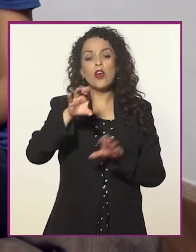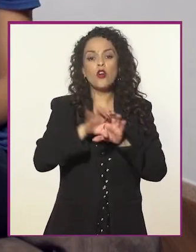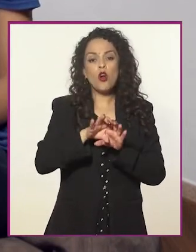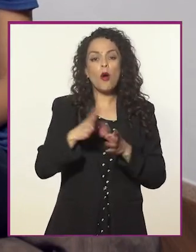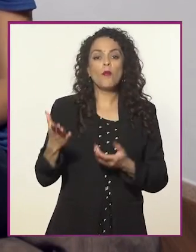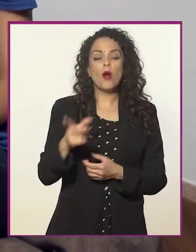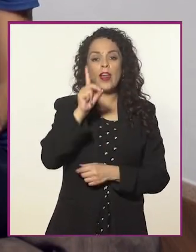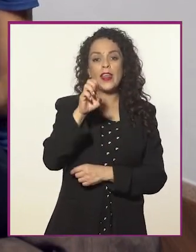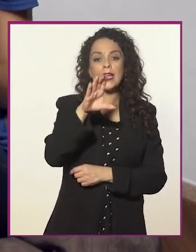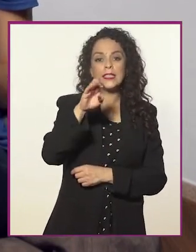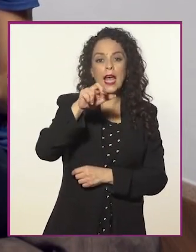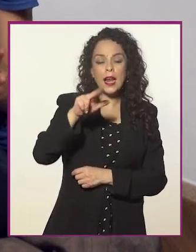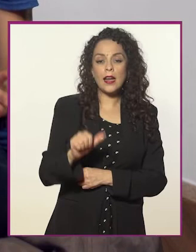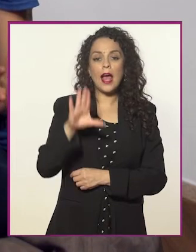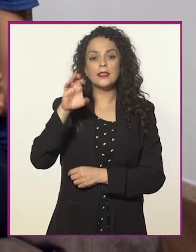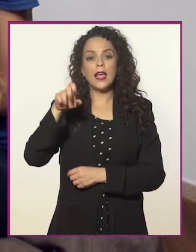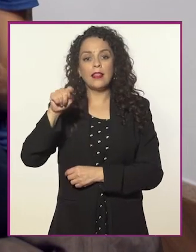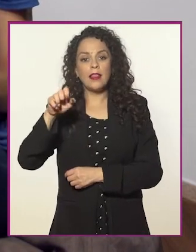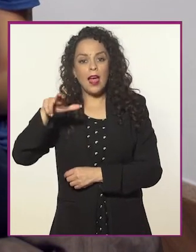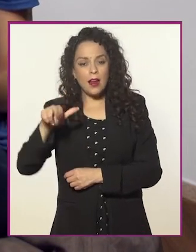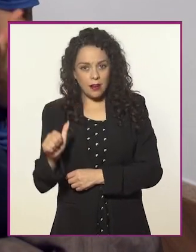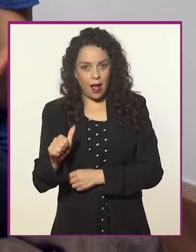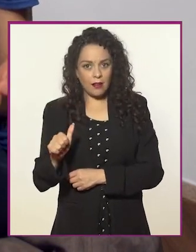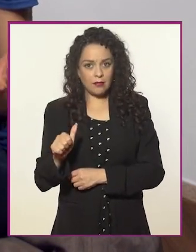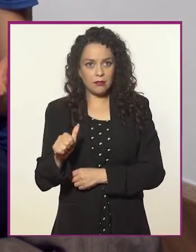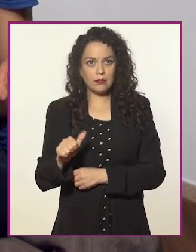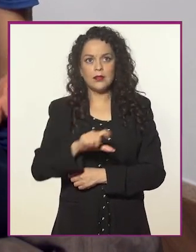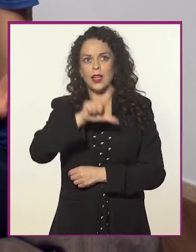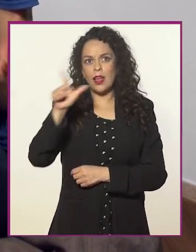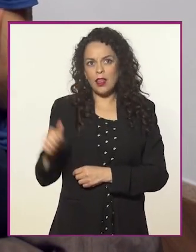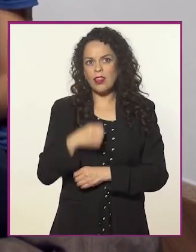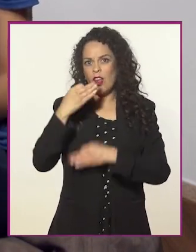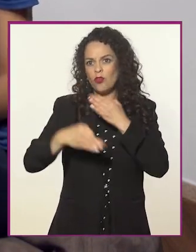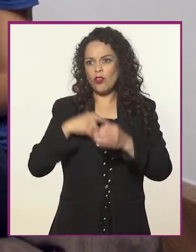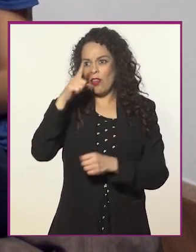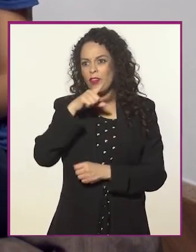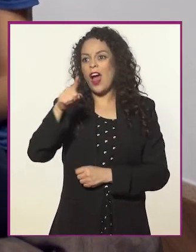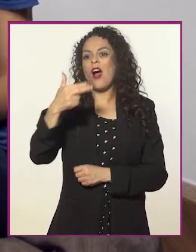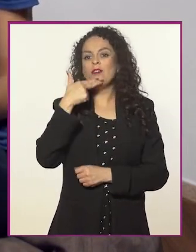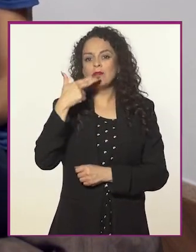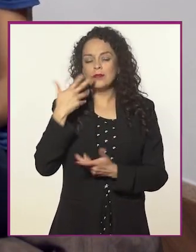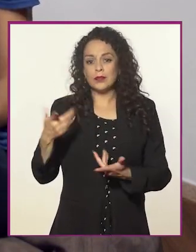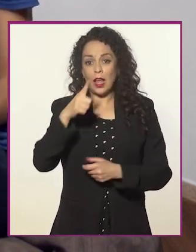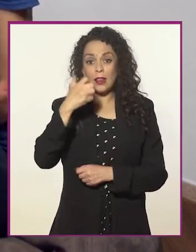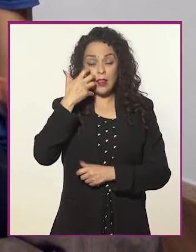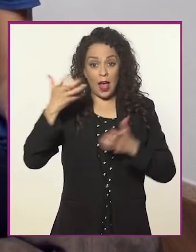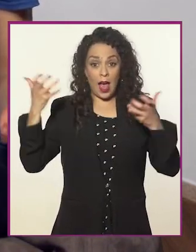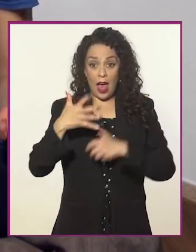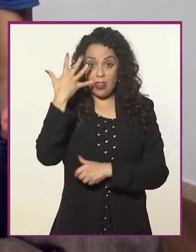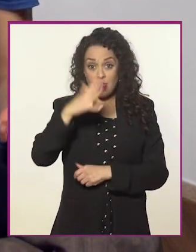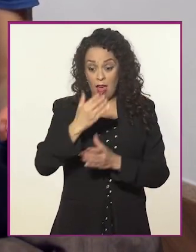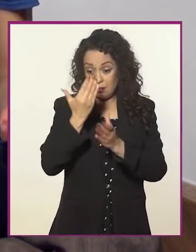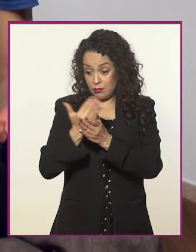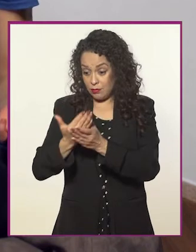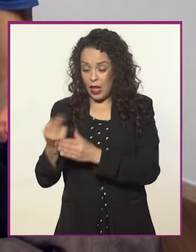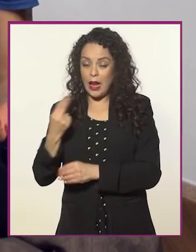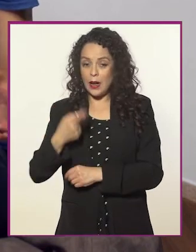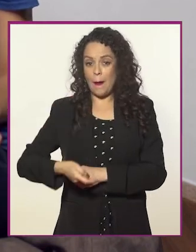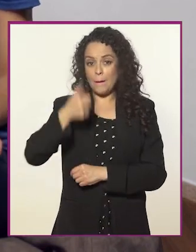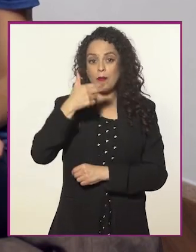las centenas. Y como en toda lengua, su uso la alimenta. Así que no quieras hacer un tratado en 10 tomos antes de verla en